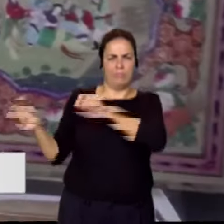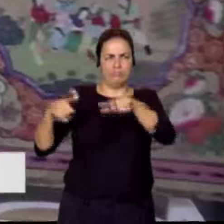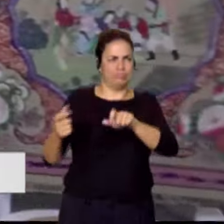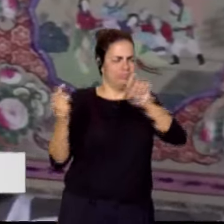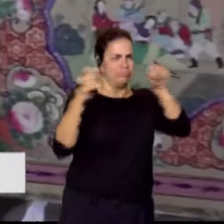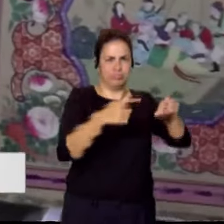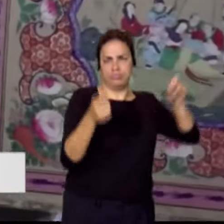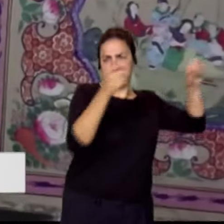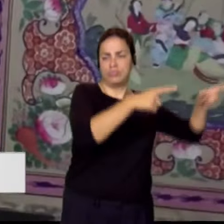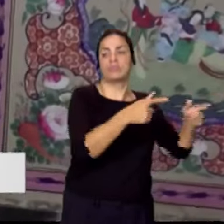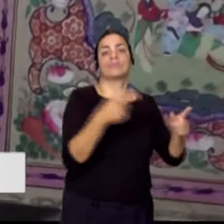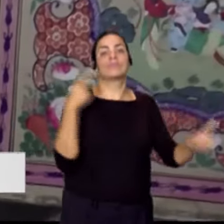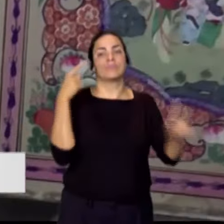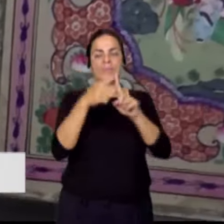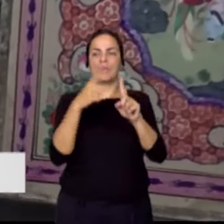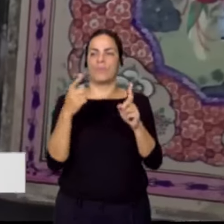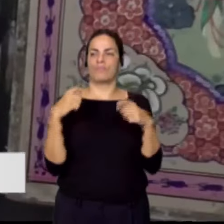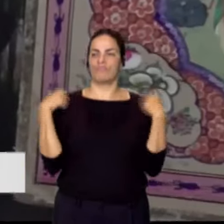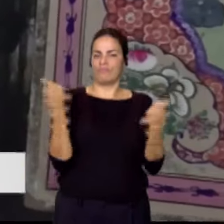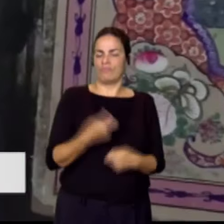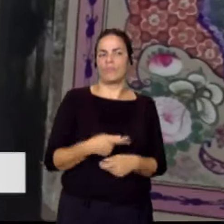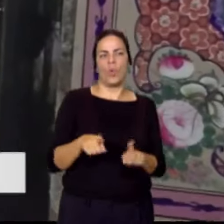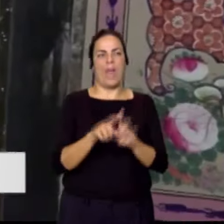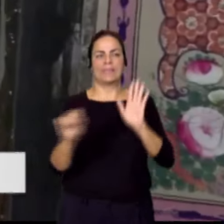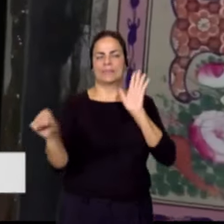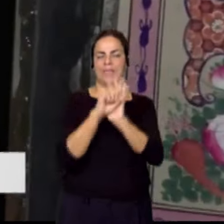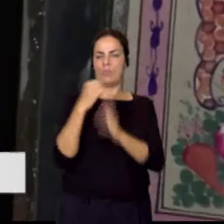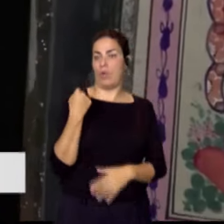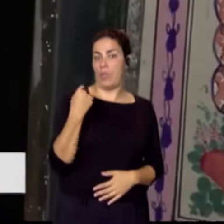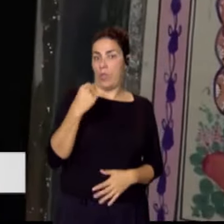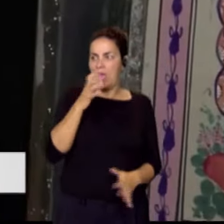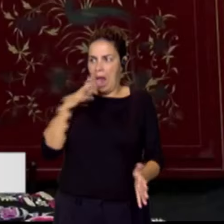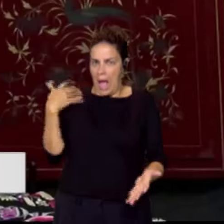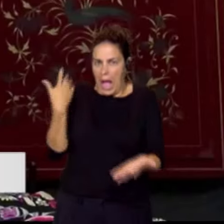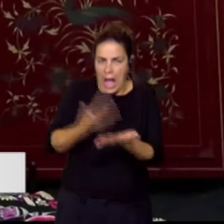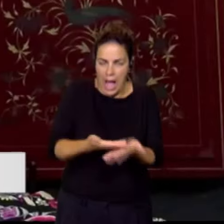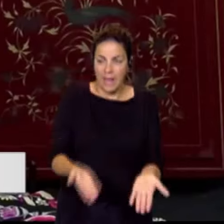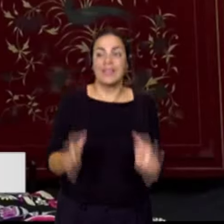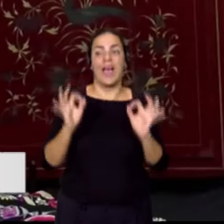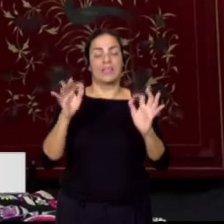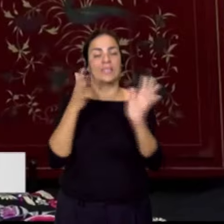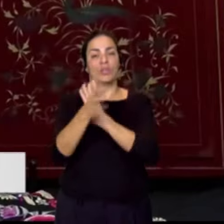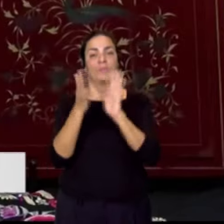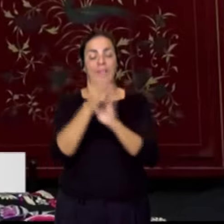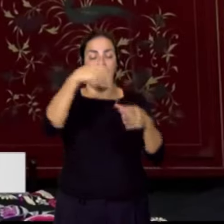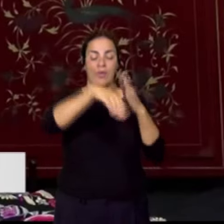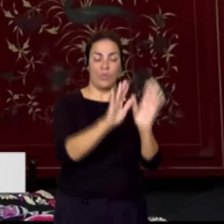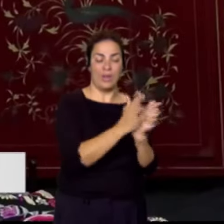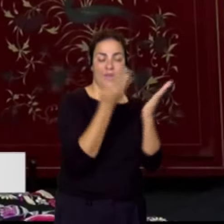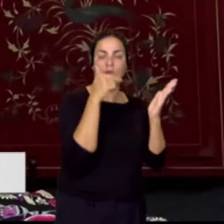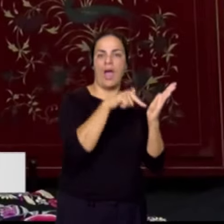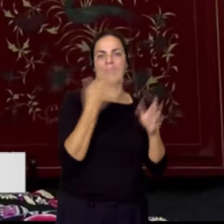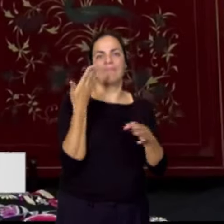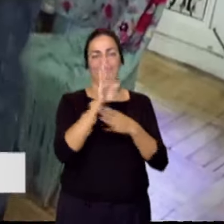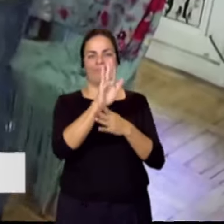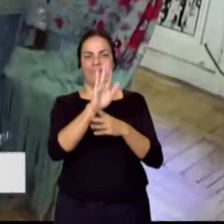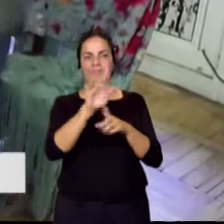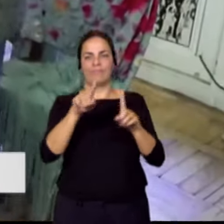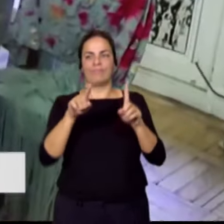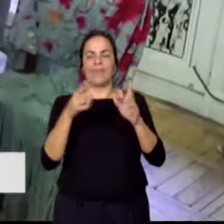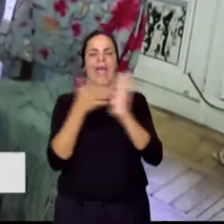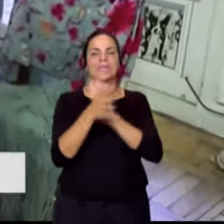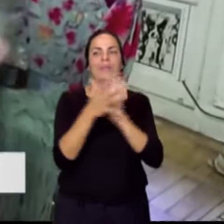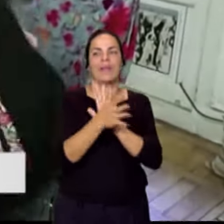para convertirse en un símbolo de poder que llega hasta nuestros días así se recoge en un libro donde se Reflexiona y muestra el entendimiento entre